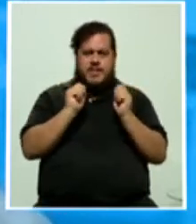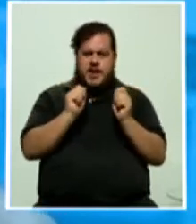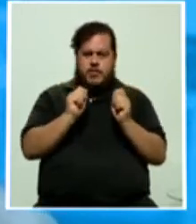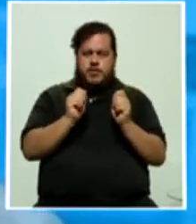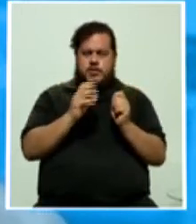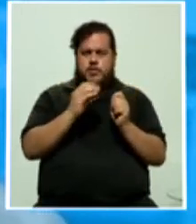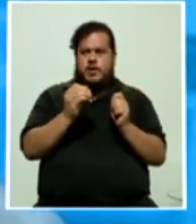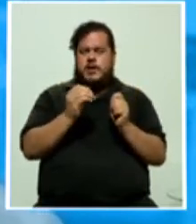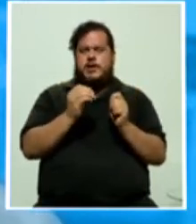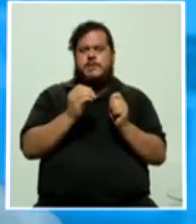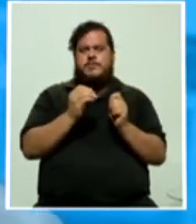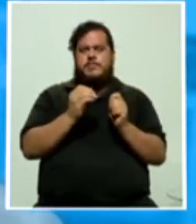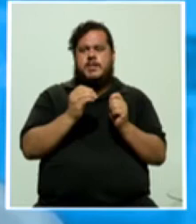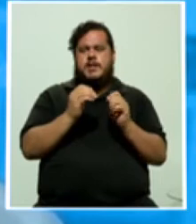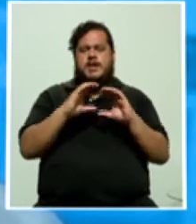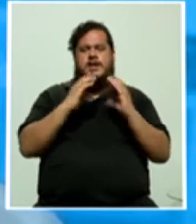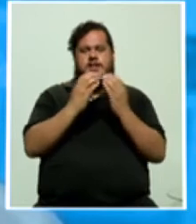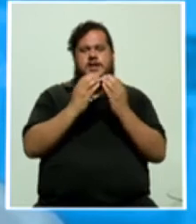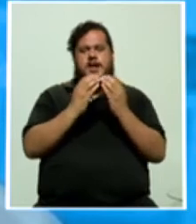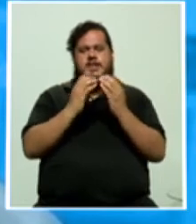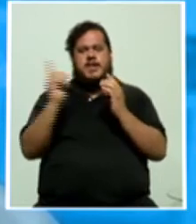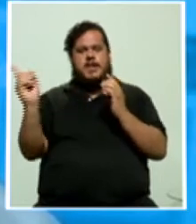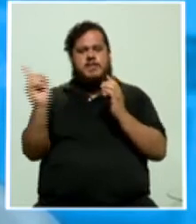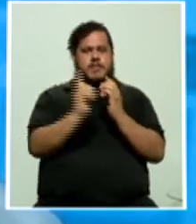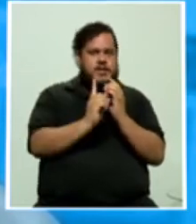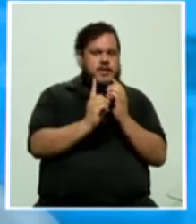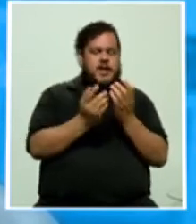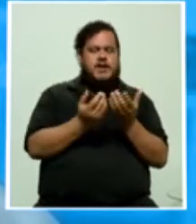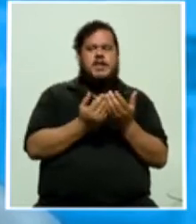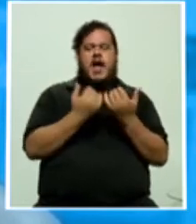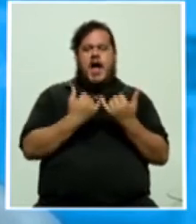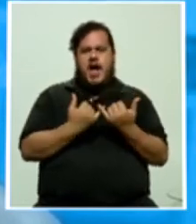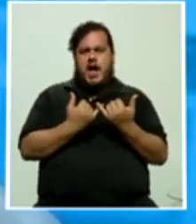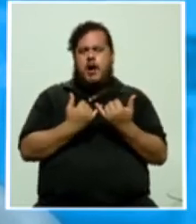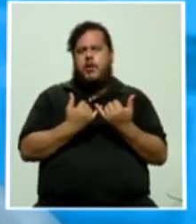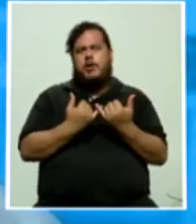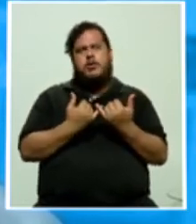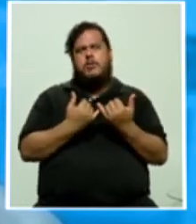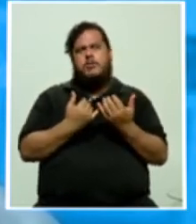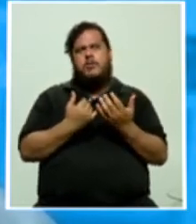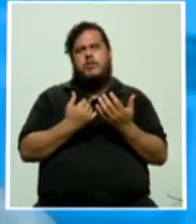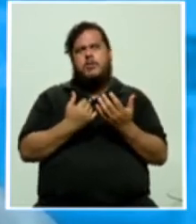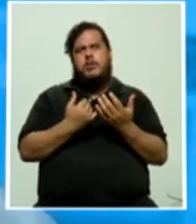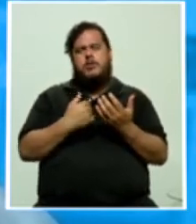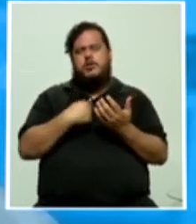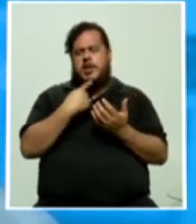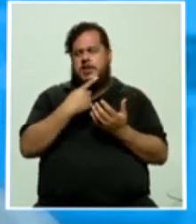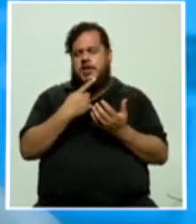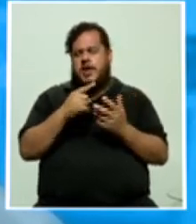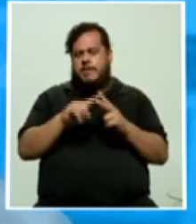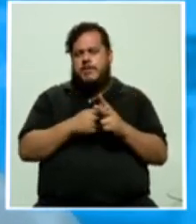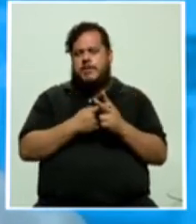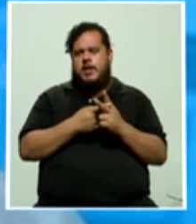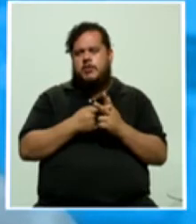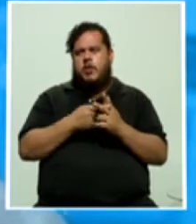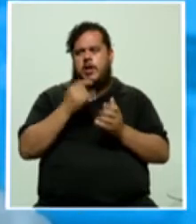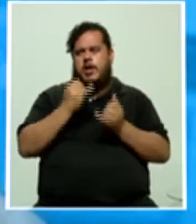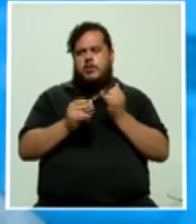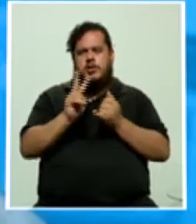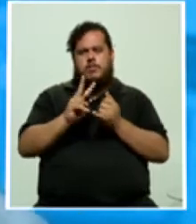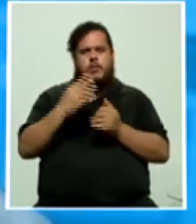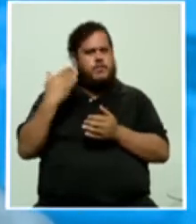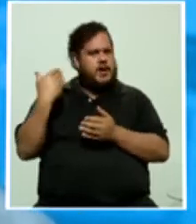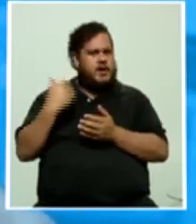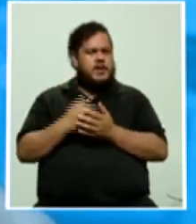y las clases presenciales. En este momento, a partir como del viernes, como dije anteriormente, a partir de este último viernes,